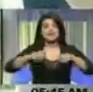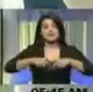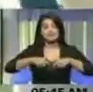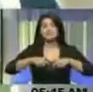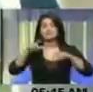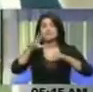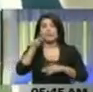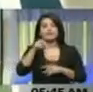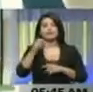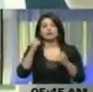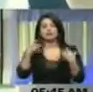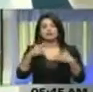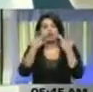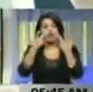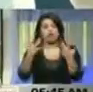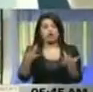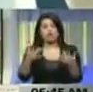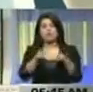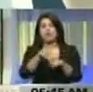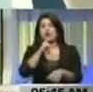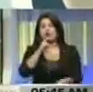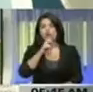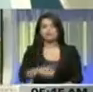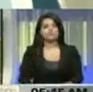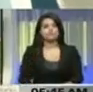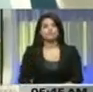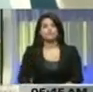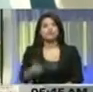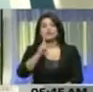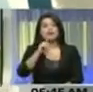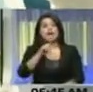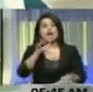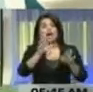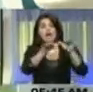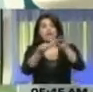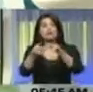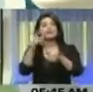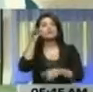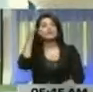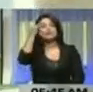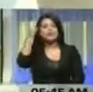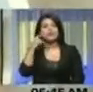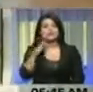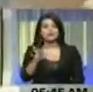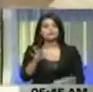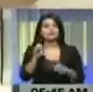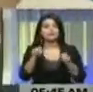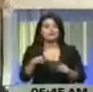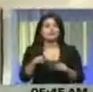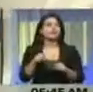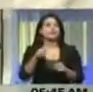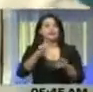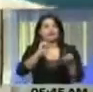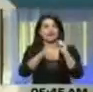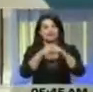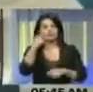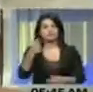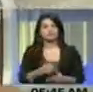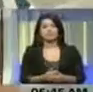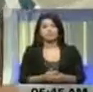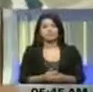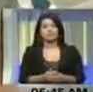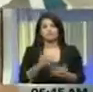brilla como el oro. Y abajo, no es un ave, ni es un avión, es Yulimar volando. Y vean aquí, dan un chance para voltearlo.